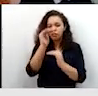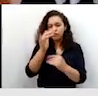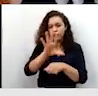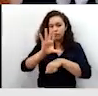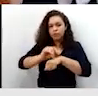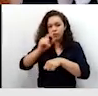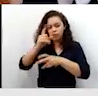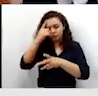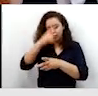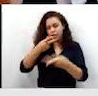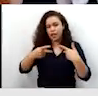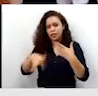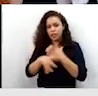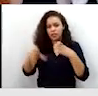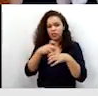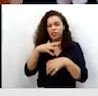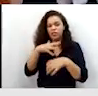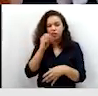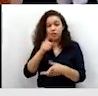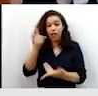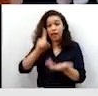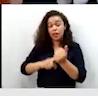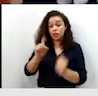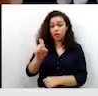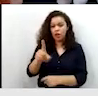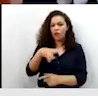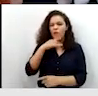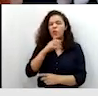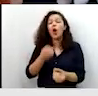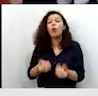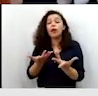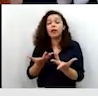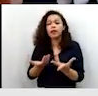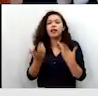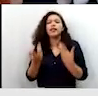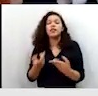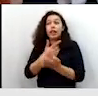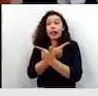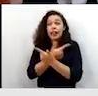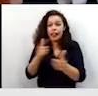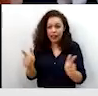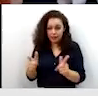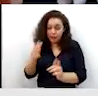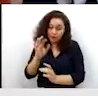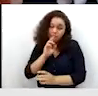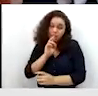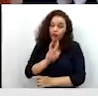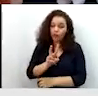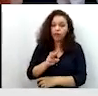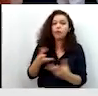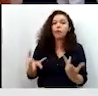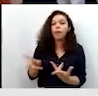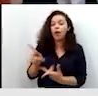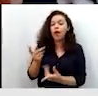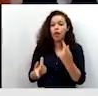los contaminantes dentro de agua. Lo ideal es que estos se mantengan libres pero hay algunas sales